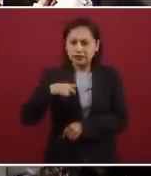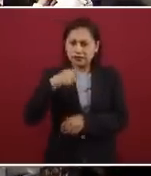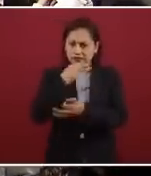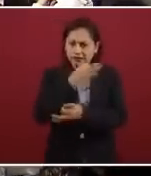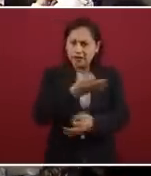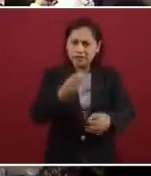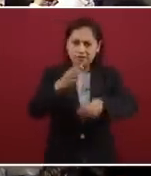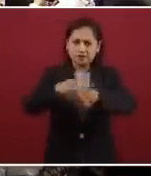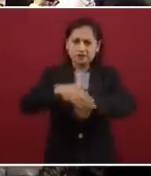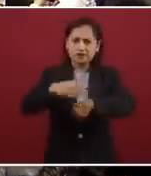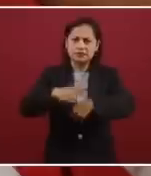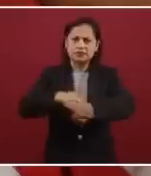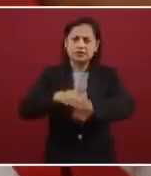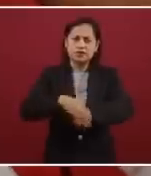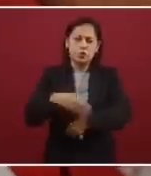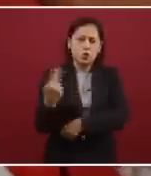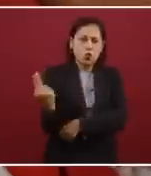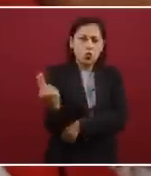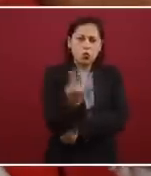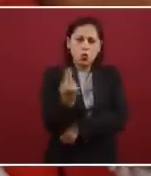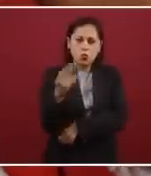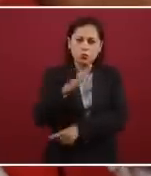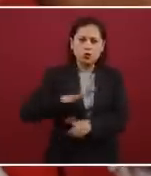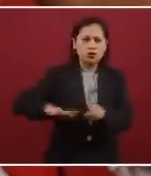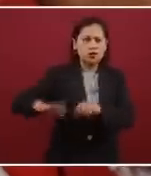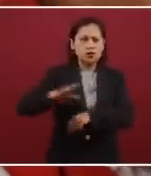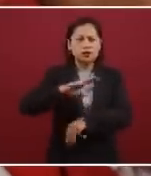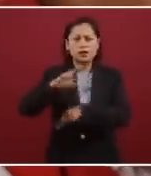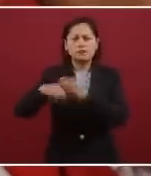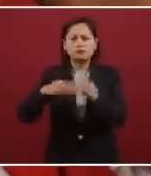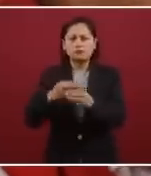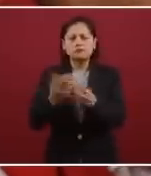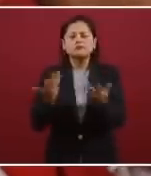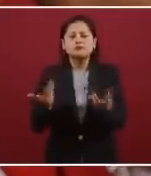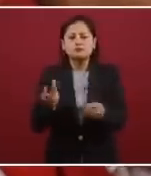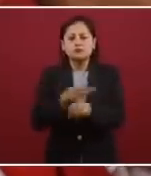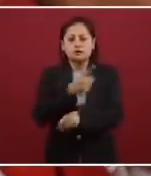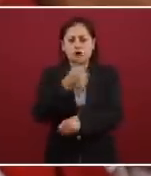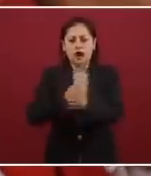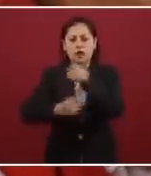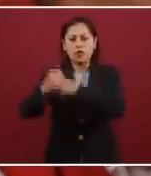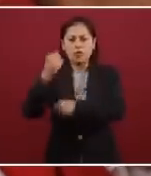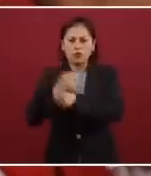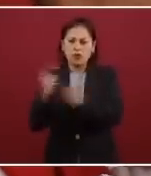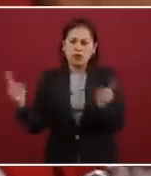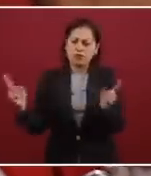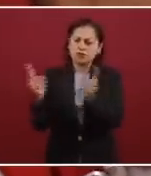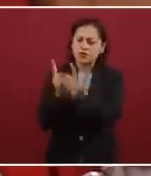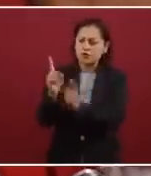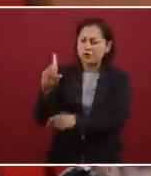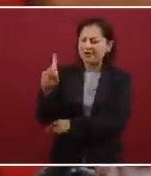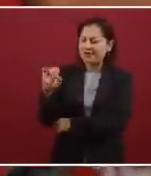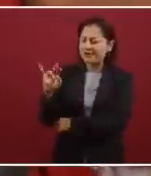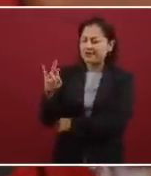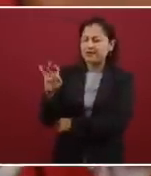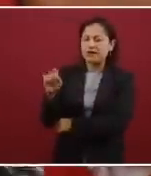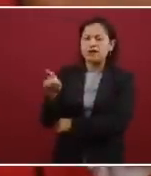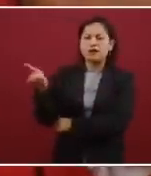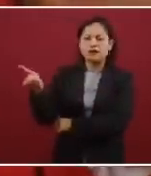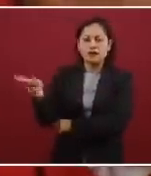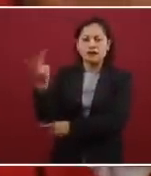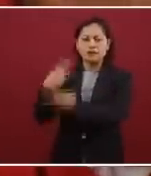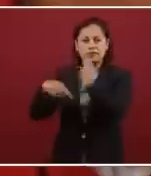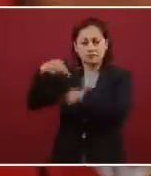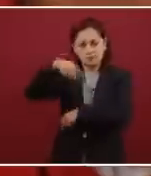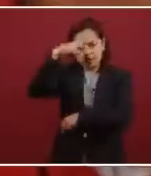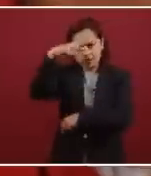climatológica, ¿cuál sería su postura? Usted se reunió hace un año con el ministro de Exteriores, Didrian, de Francia, que vino aquí a la Ciudad de